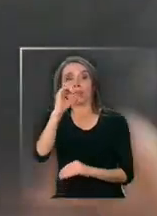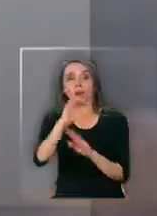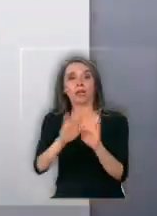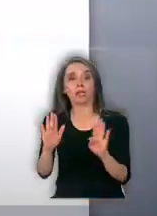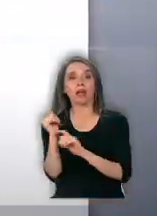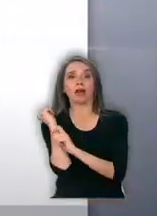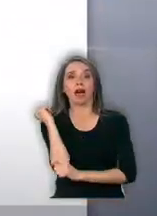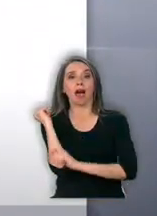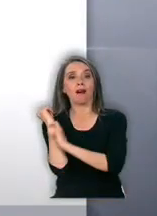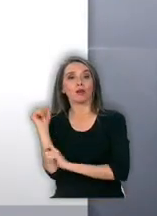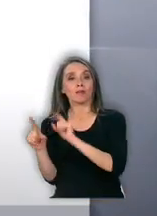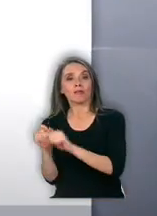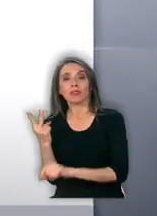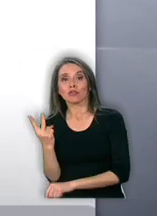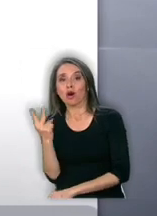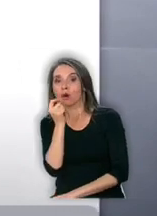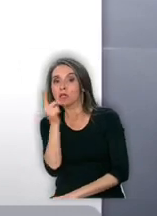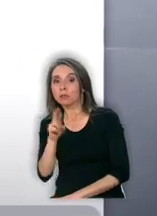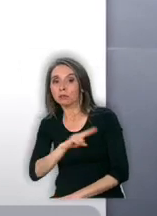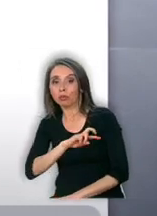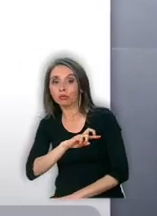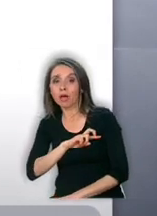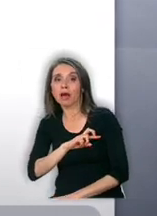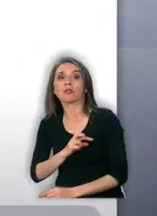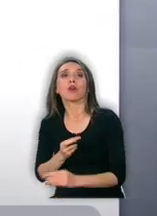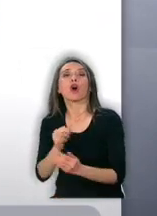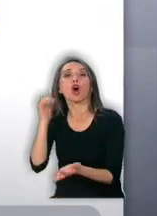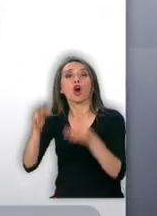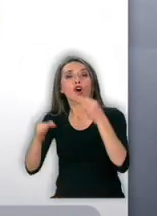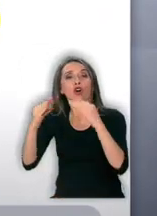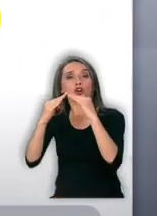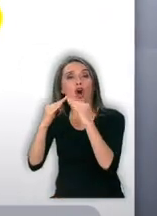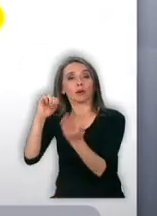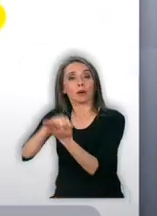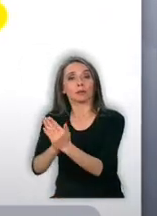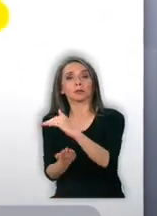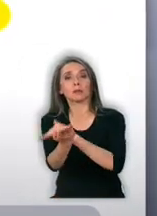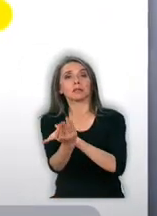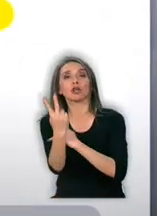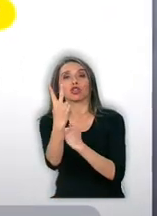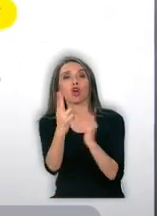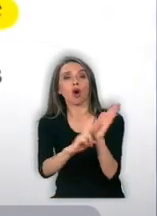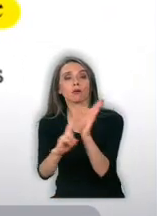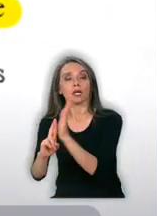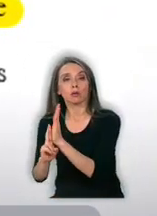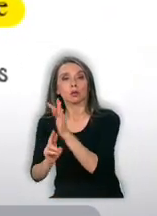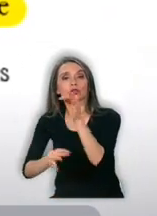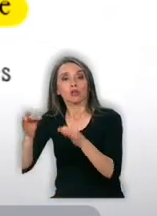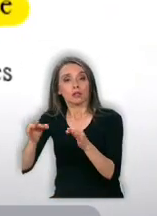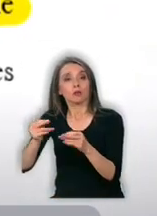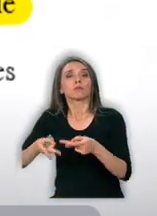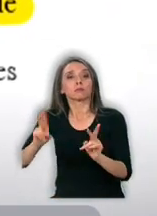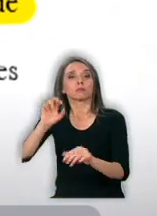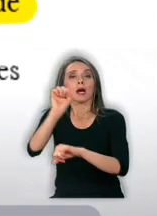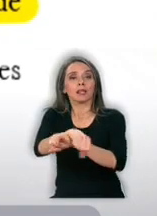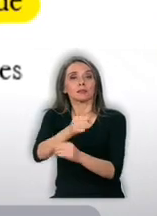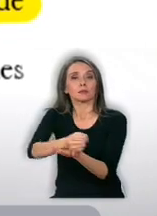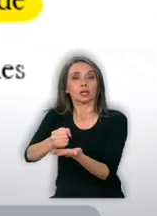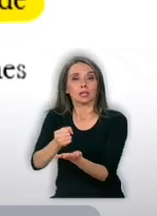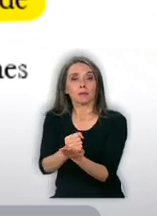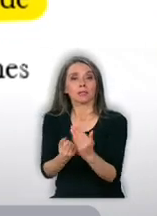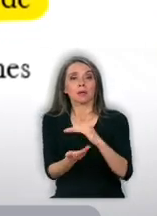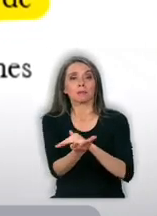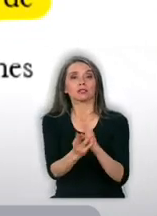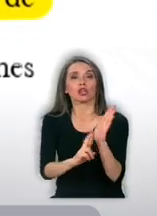los imputados presentaran 2 recursos en la Corte de Apelaciones. El Tribunal de Alzada declaró admisibles los recursos de